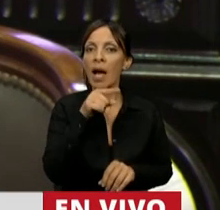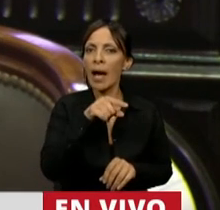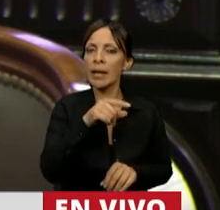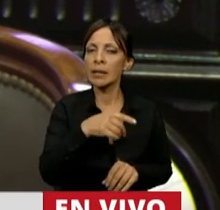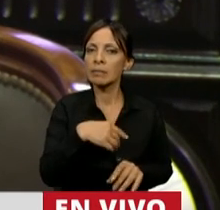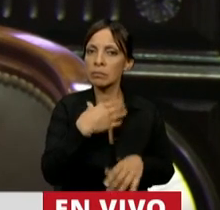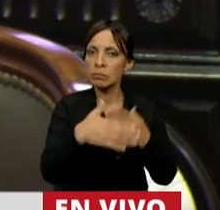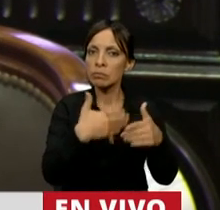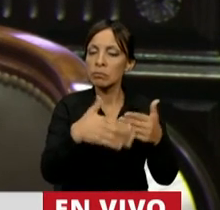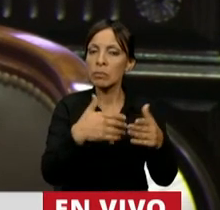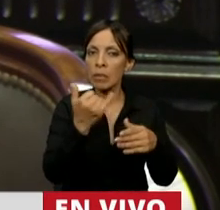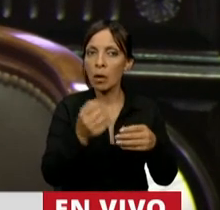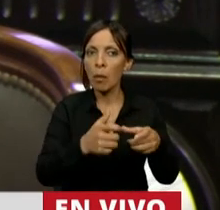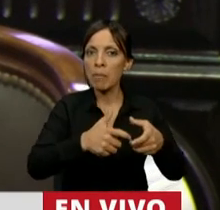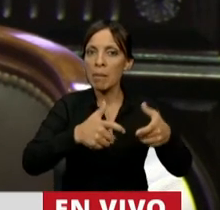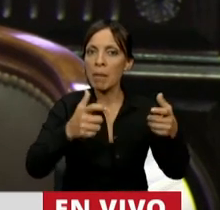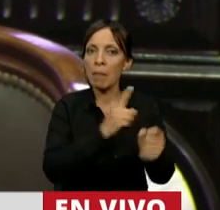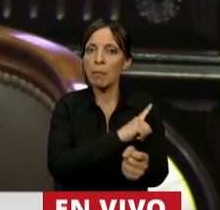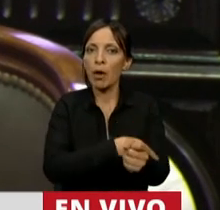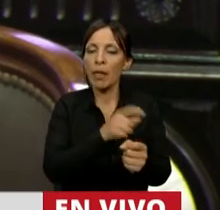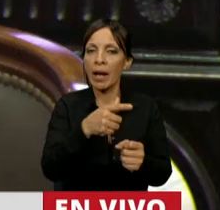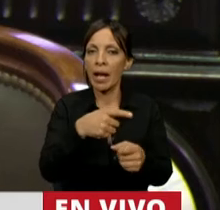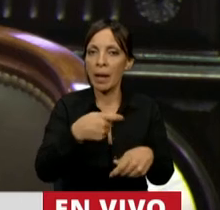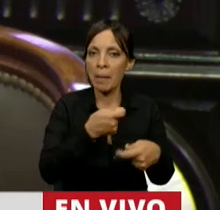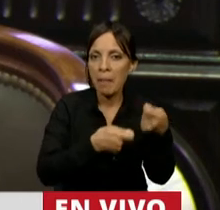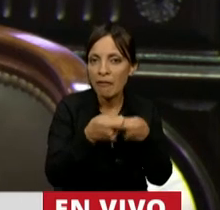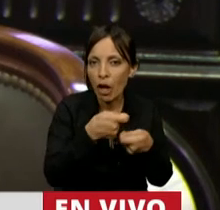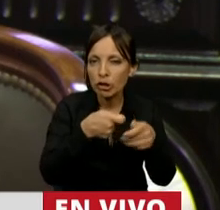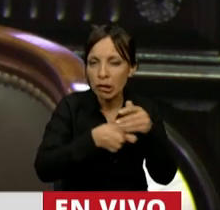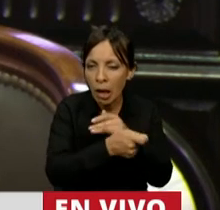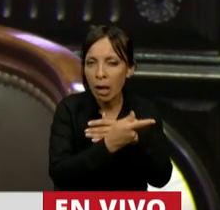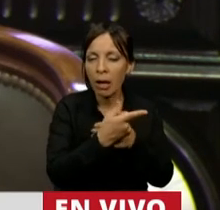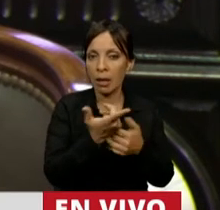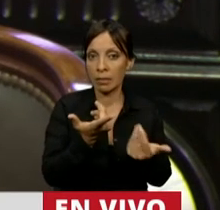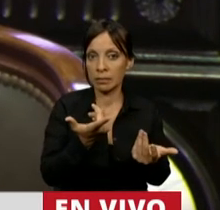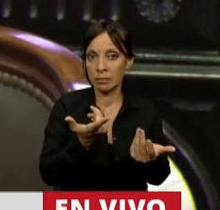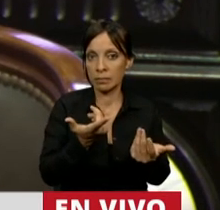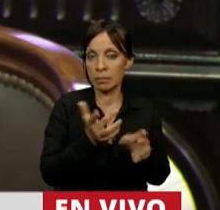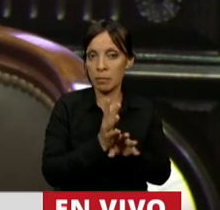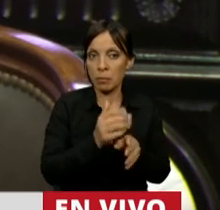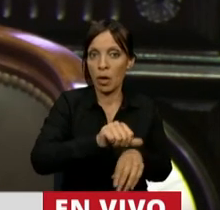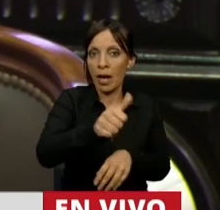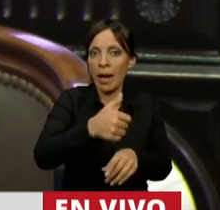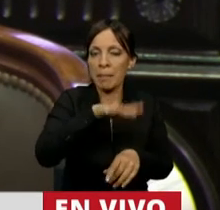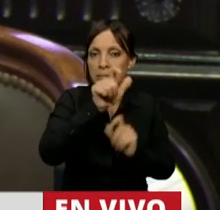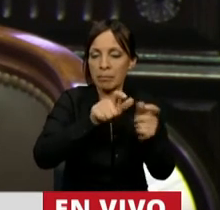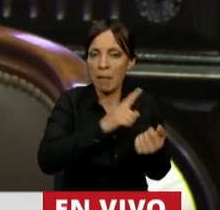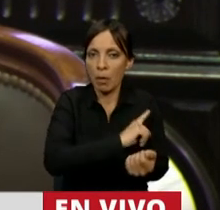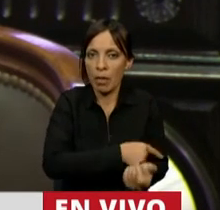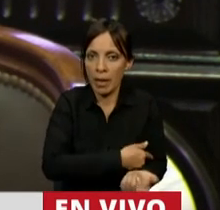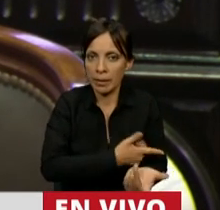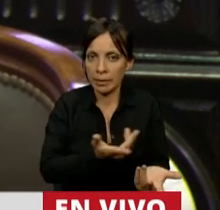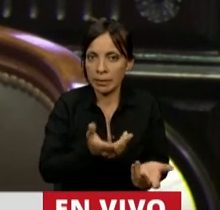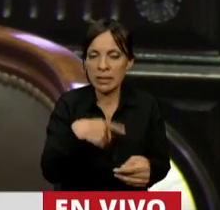en esas sociedades se consolidaron enclaves mafiosos regidos por la ley del más fuerte, con lógicas de resolución de conflicto por fuera de la